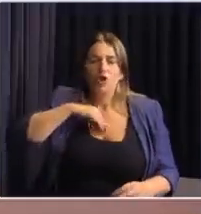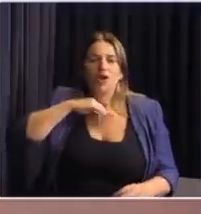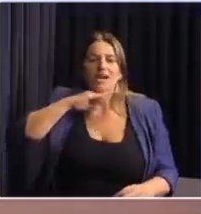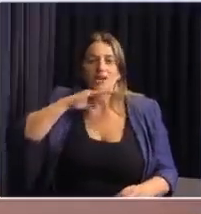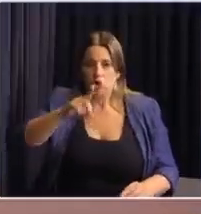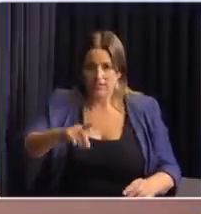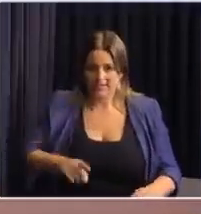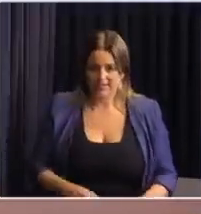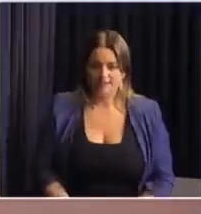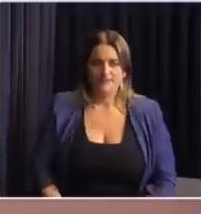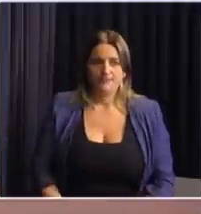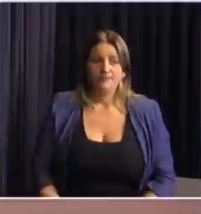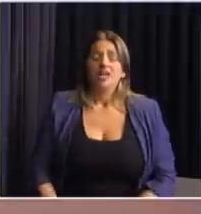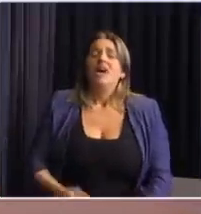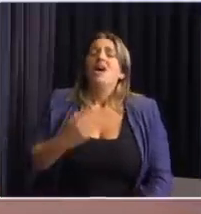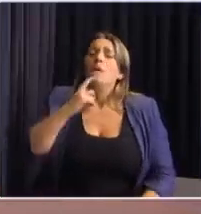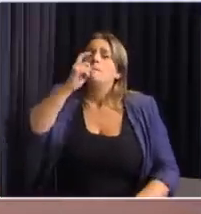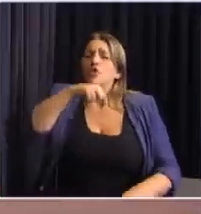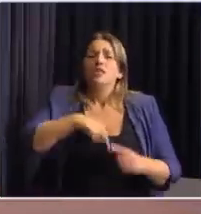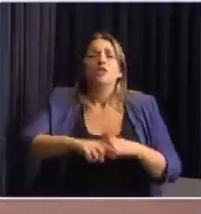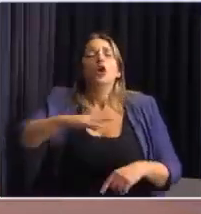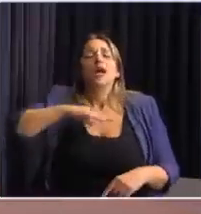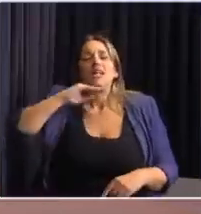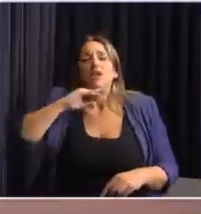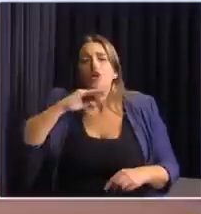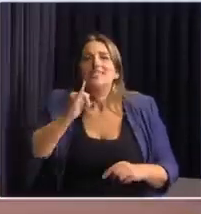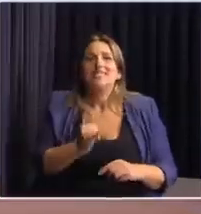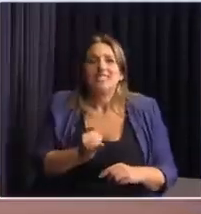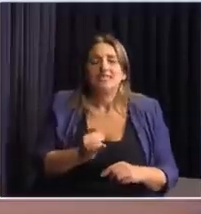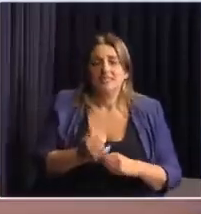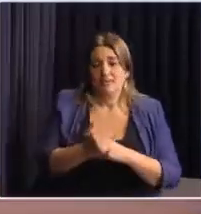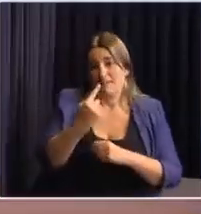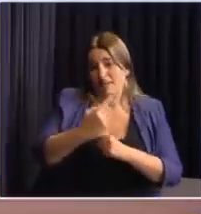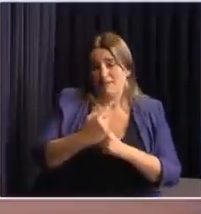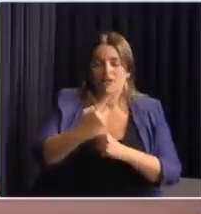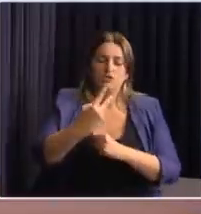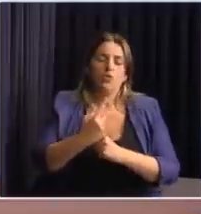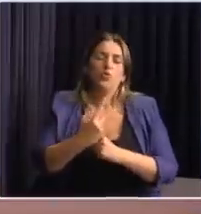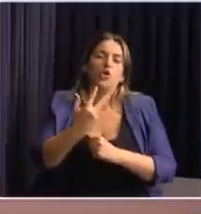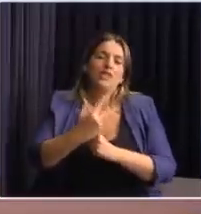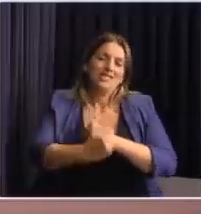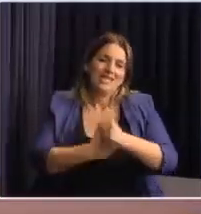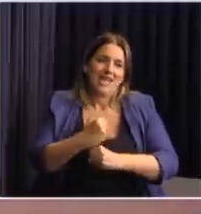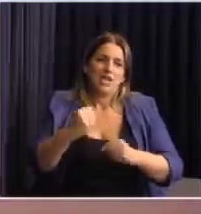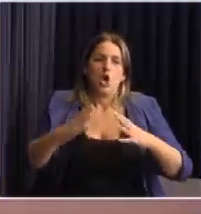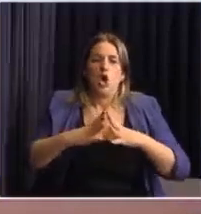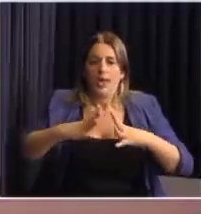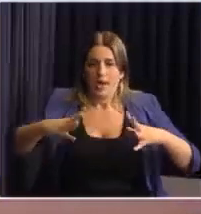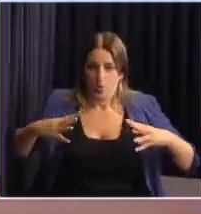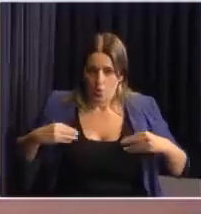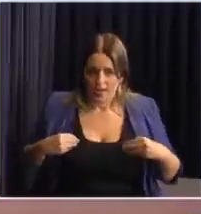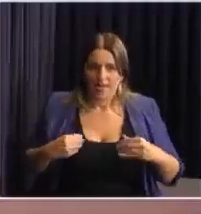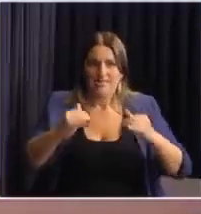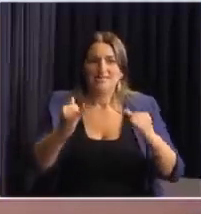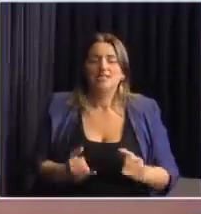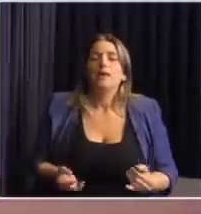Canelones. En Montevideo y Canelones sí vamos a abrir estos tres grados, primero, segundo y tercero de